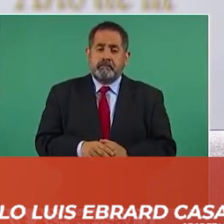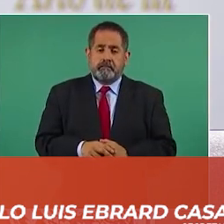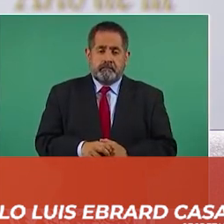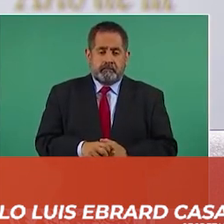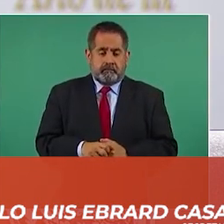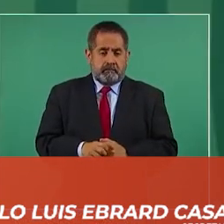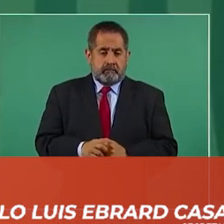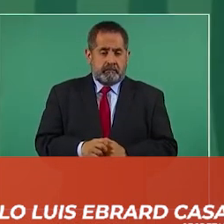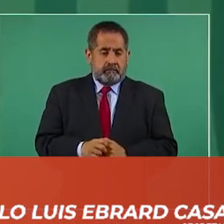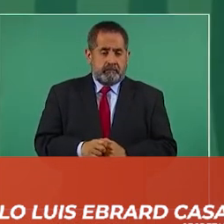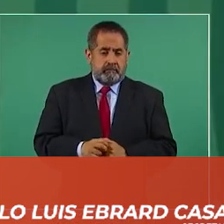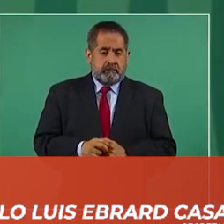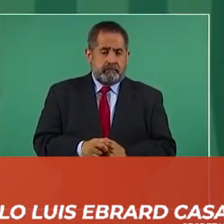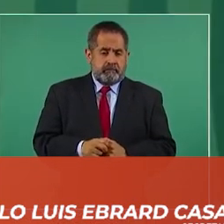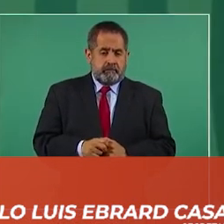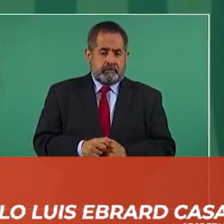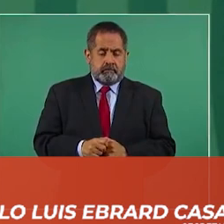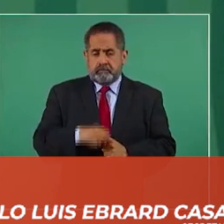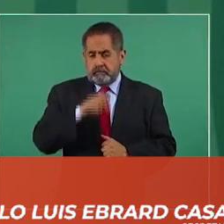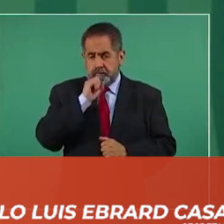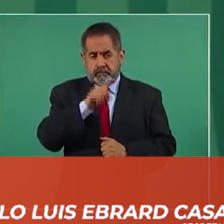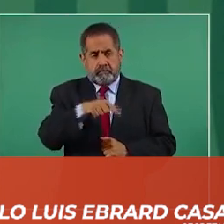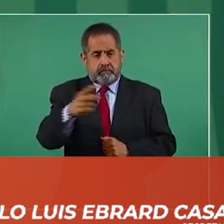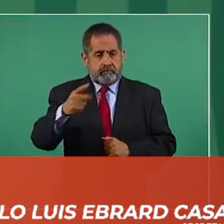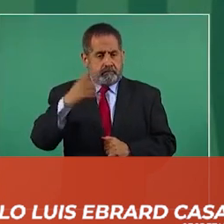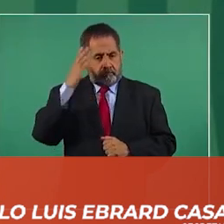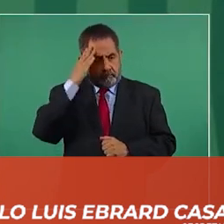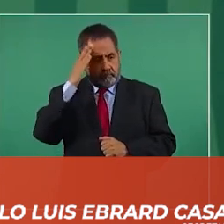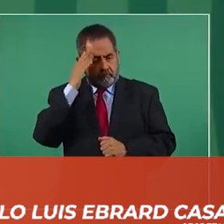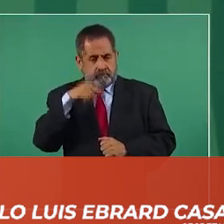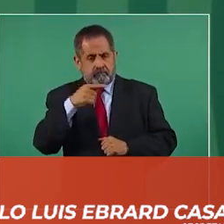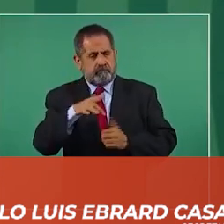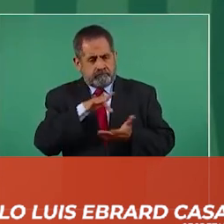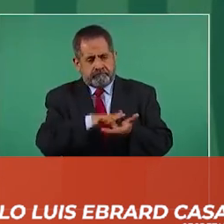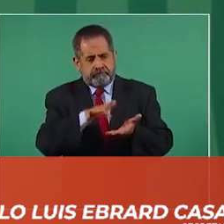y a los dirigentes vamos a ayudar.